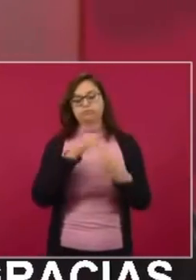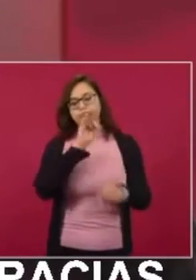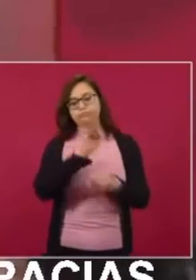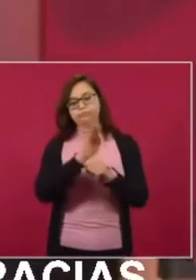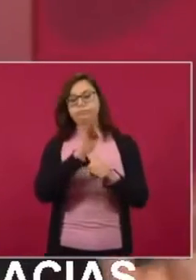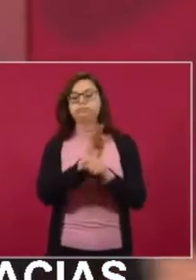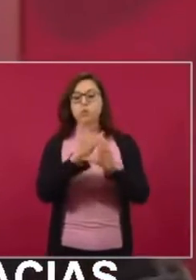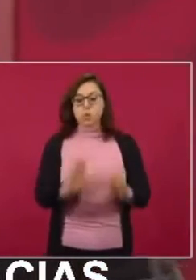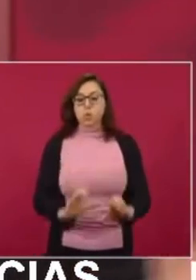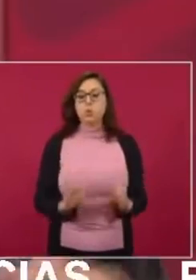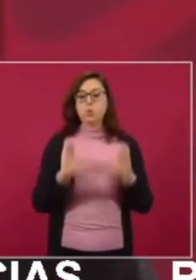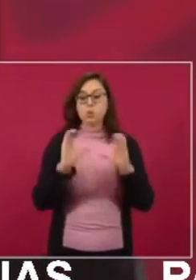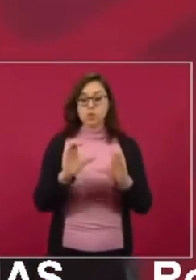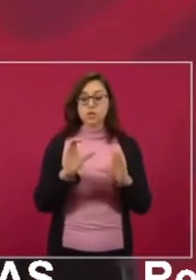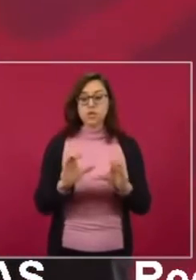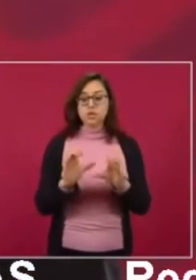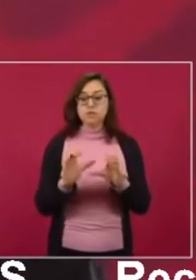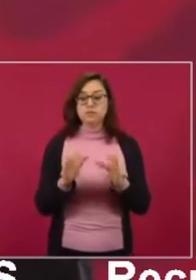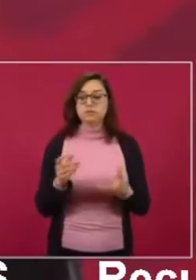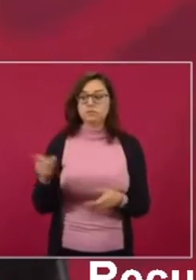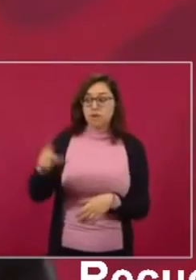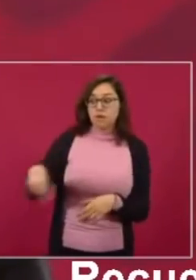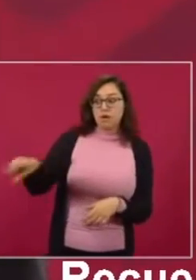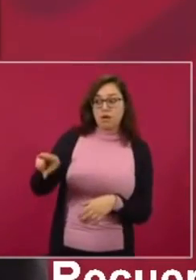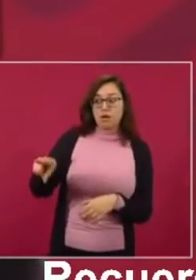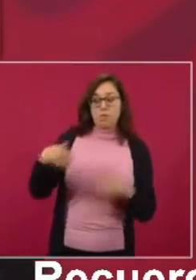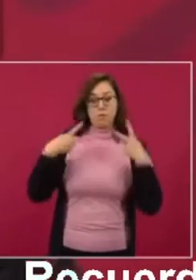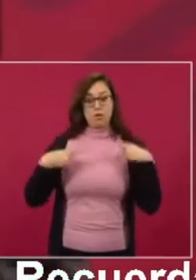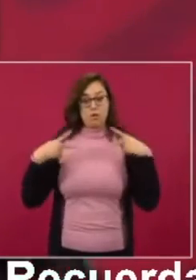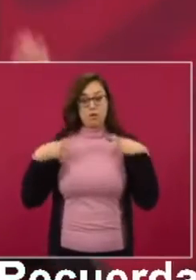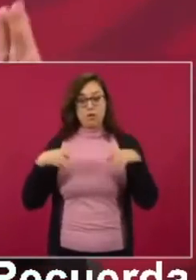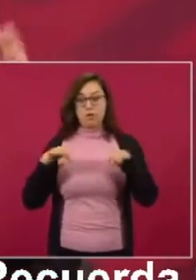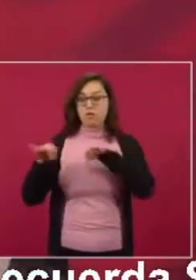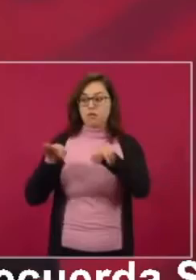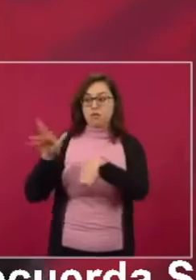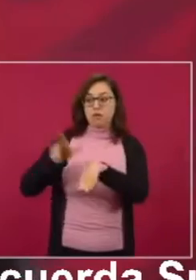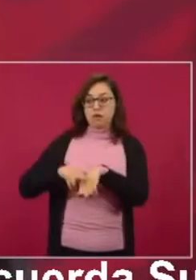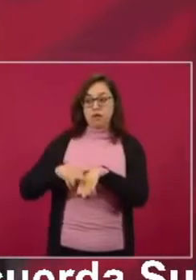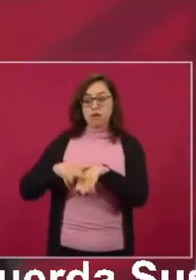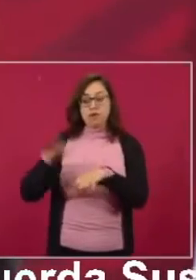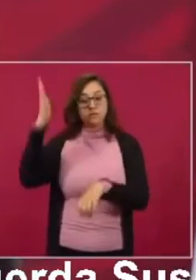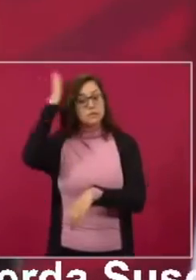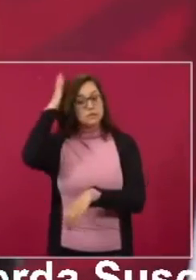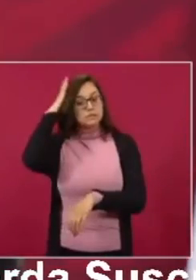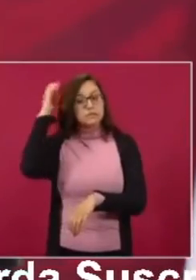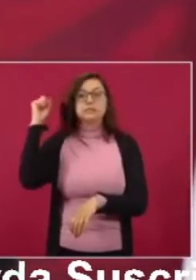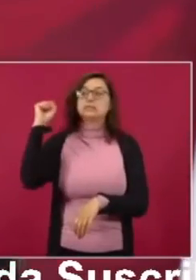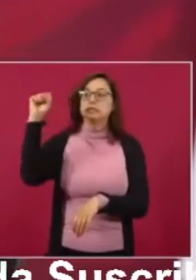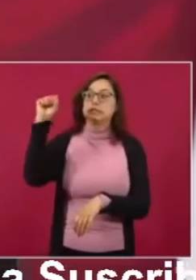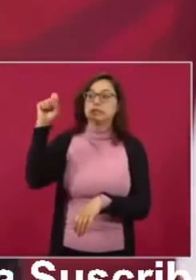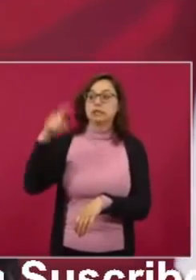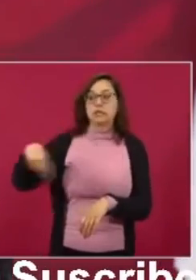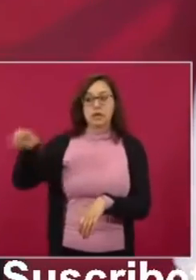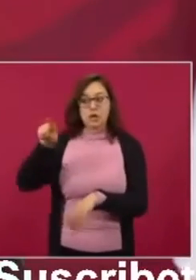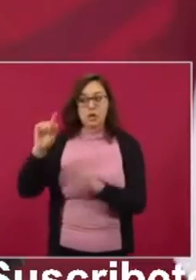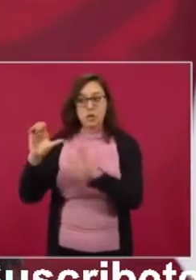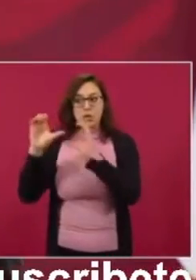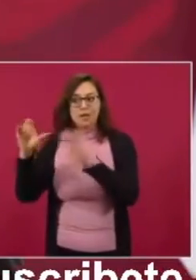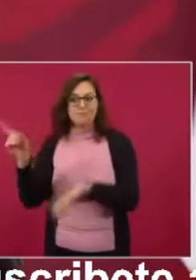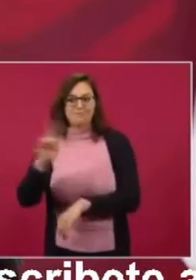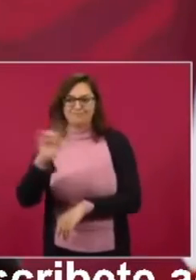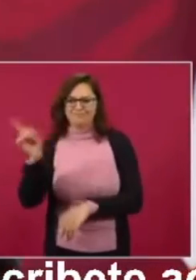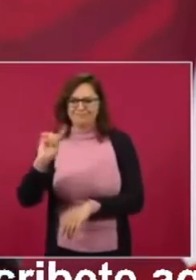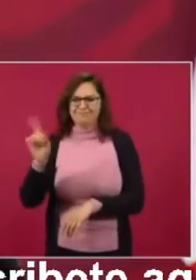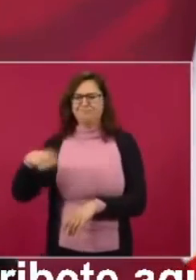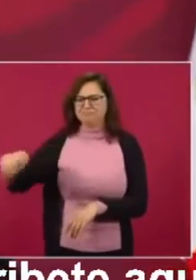no de los trabajadores petroleros diría que ni de los dirigentes sino de los